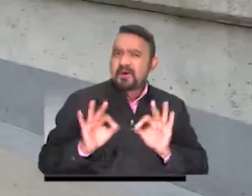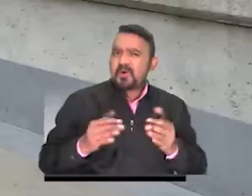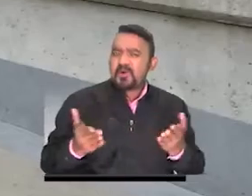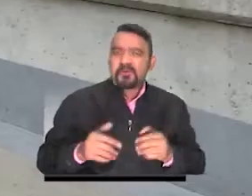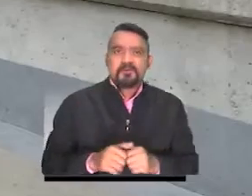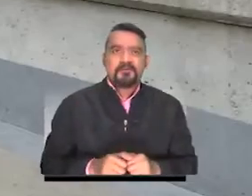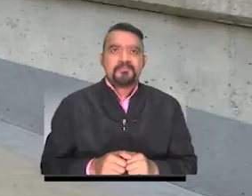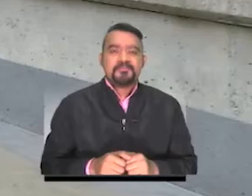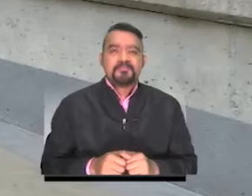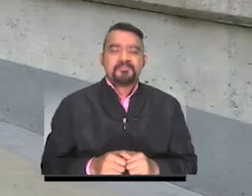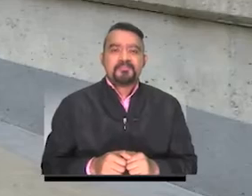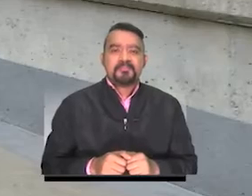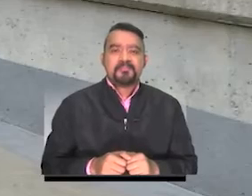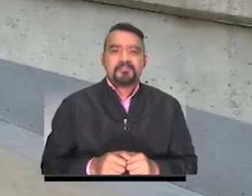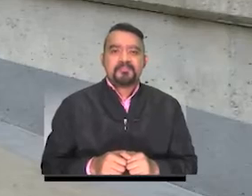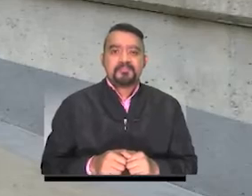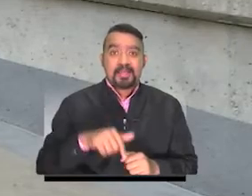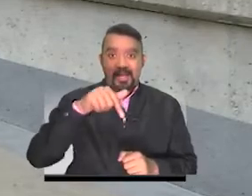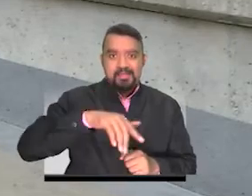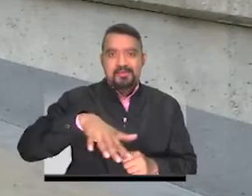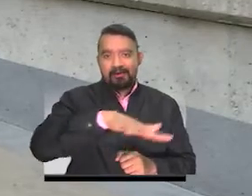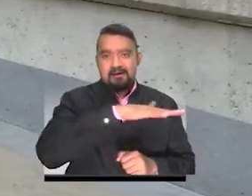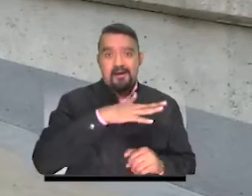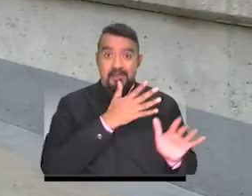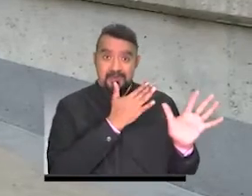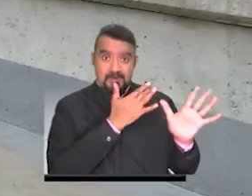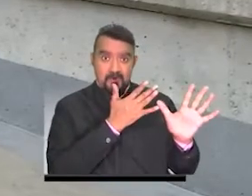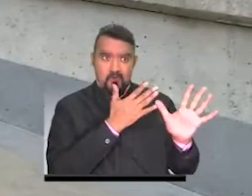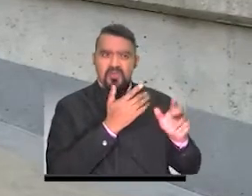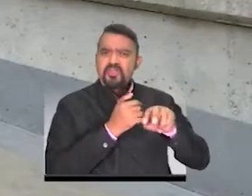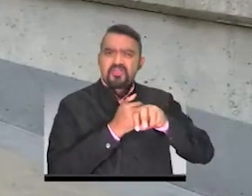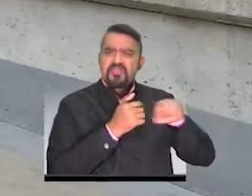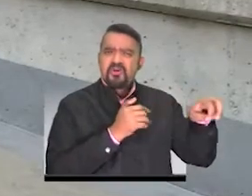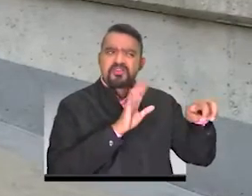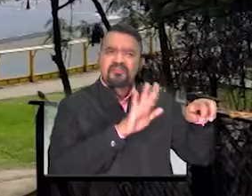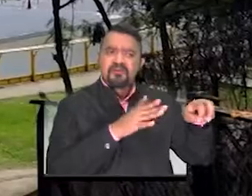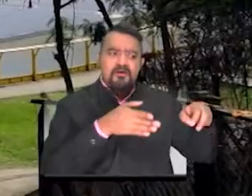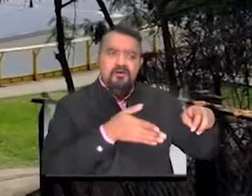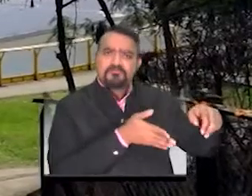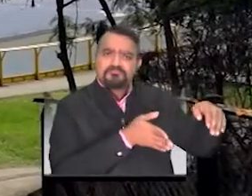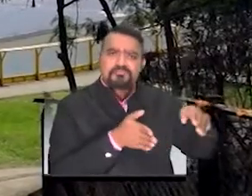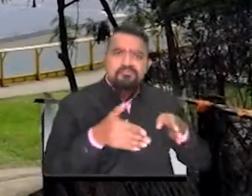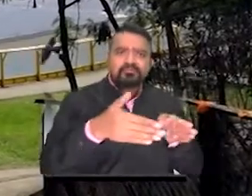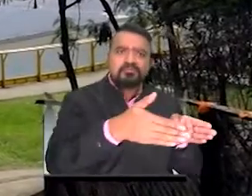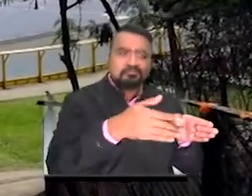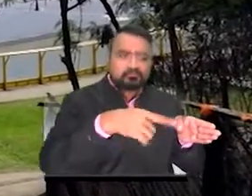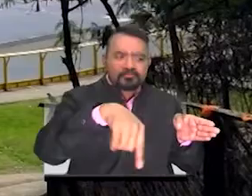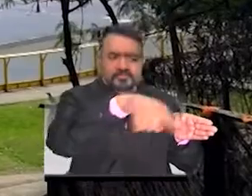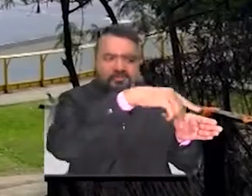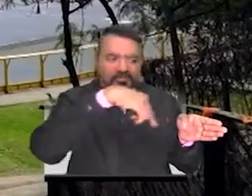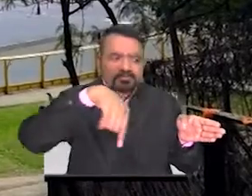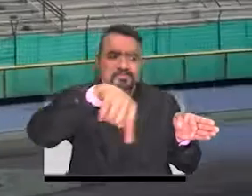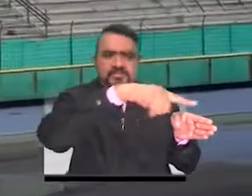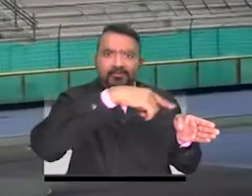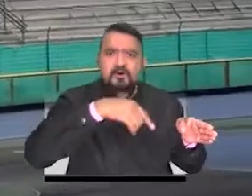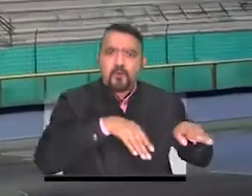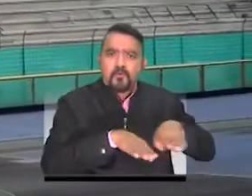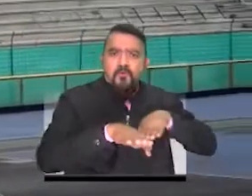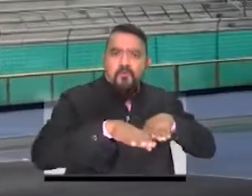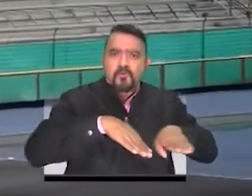Al norte de nuestra ciudad tenemos el patinódromo, un escenario que estamos adecuando con graderías para más de 1,000